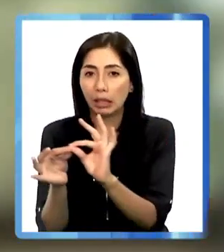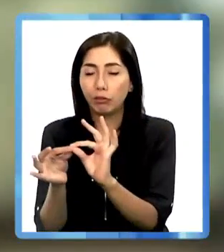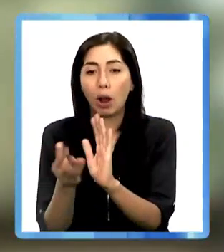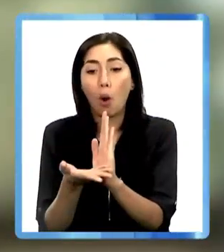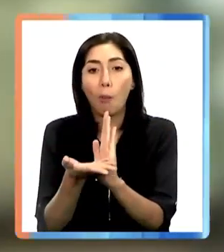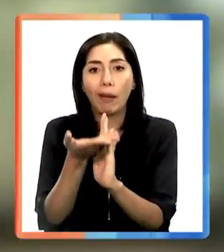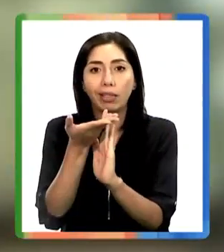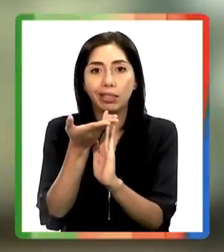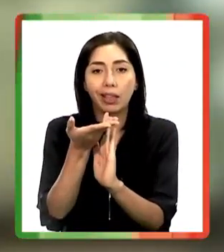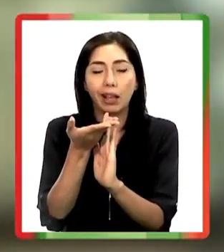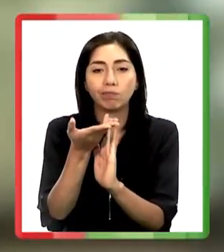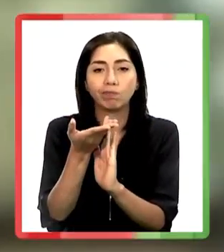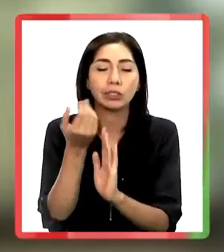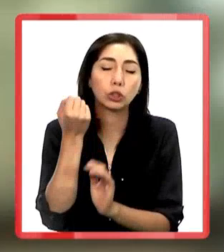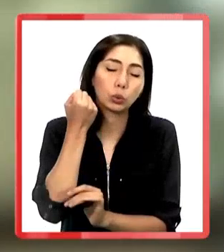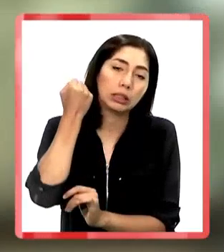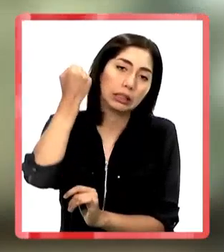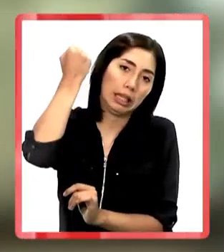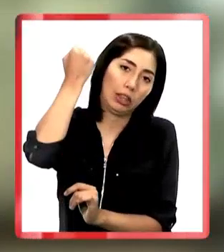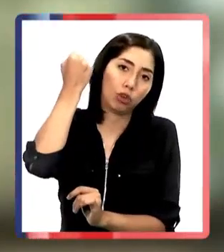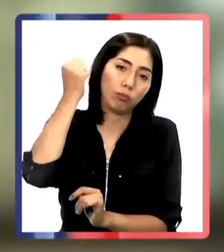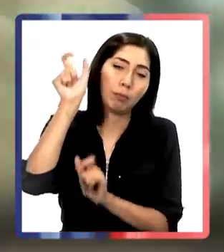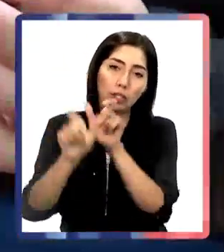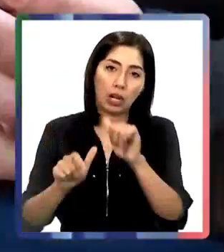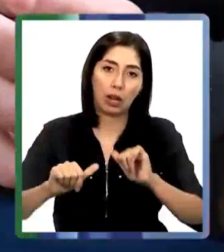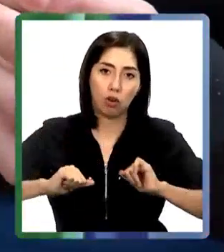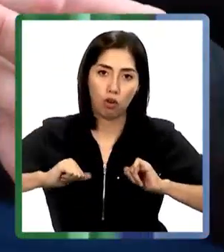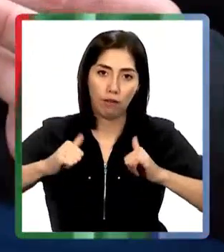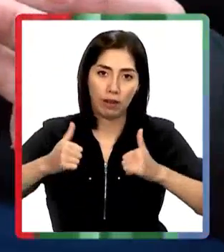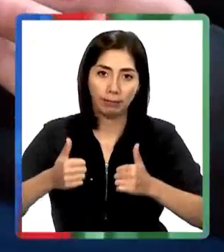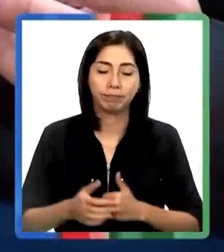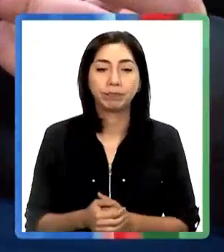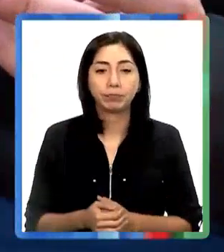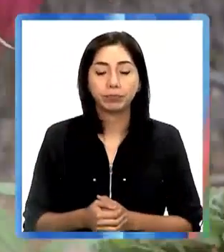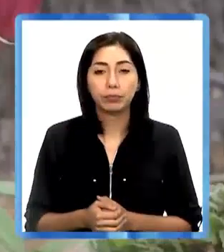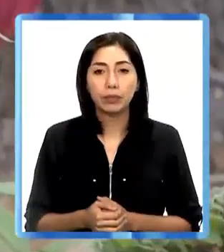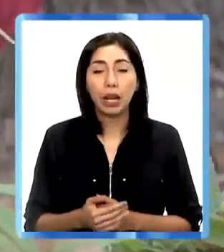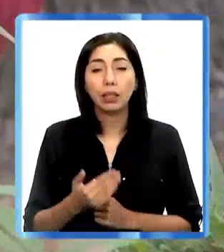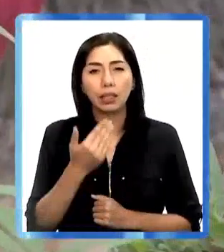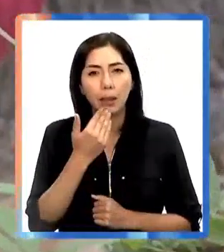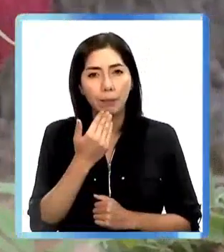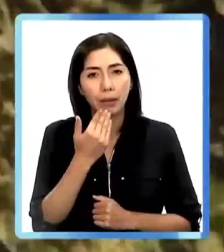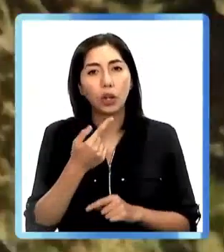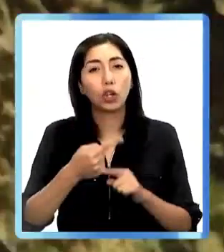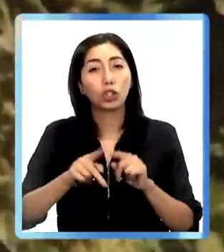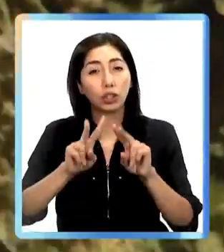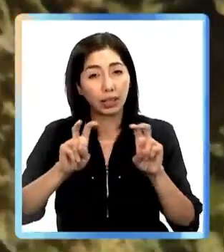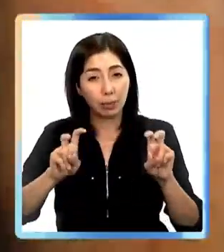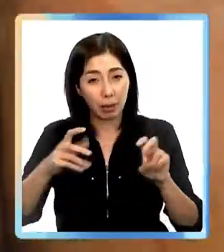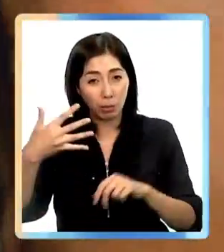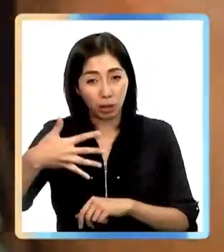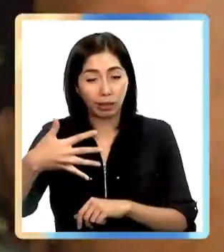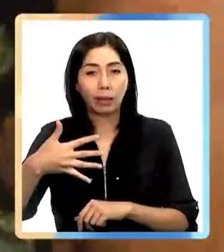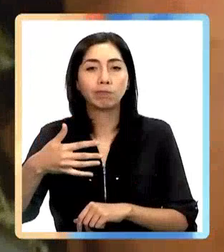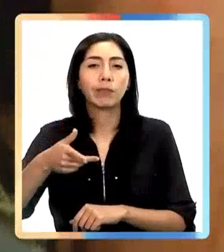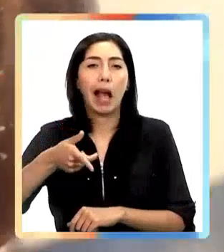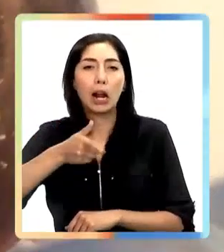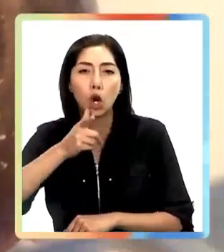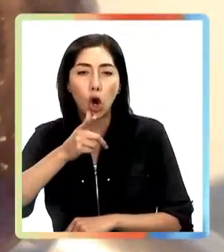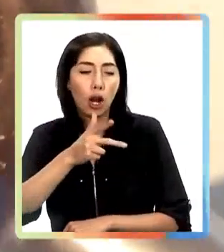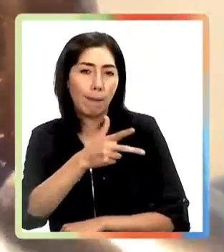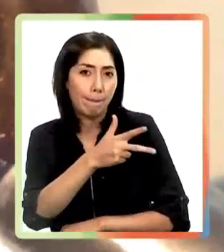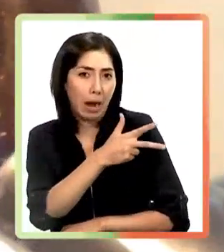mayor aumento de casos de suicidio, sobre todo en adolescentes. Otro elemento importante en adolescentes son las